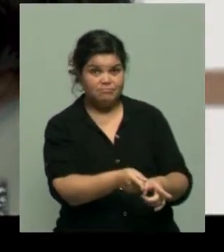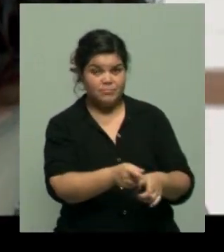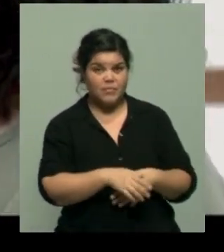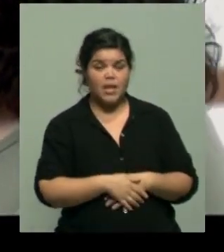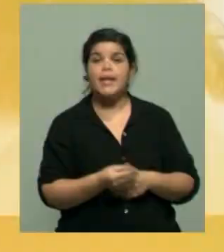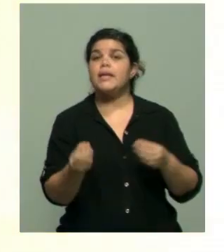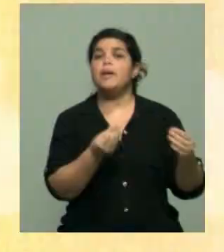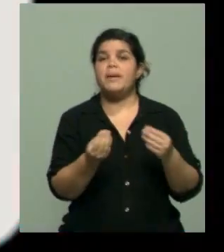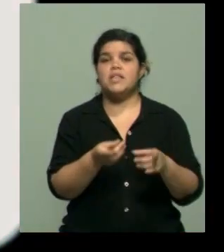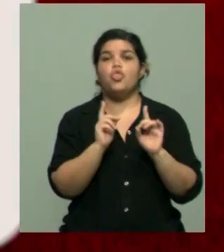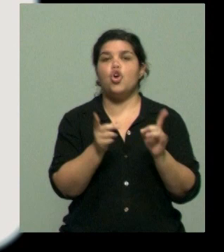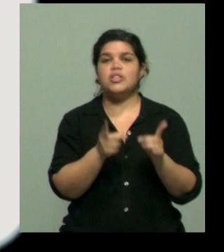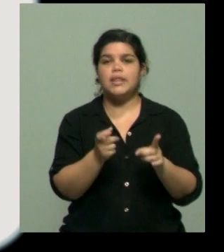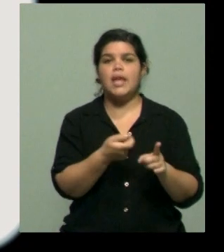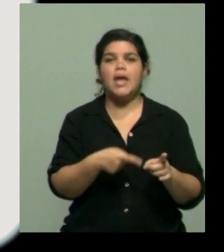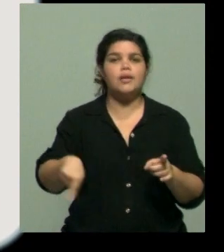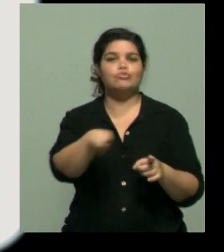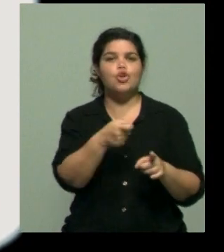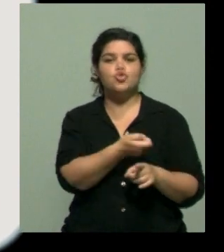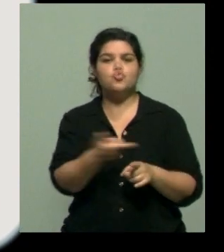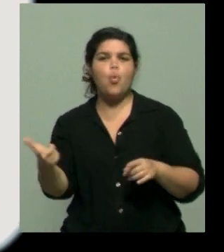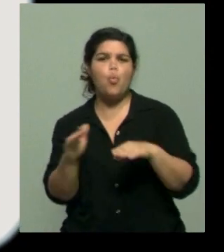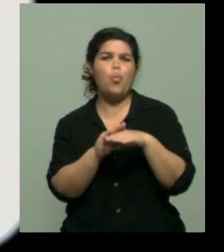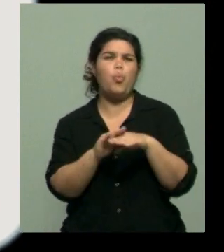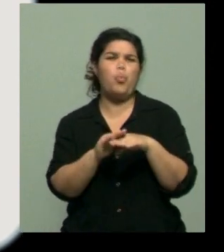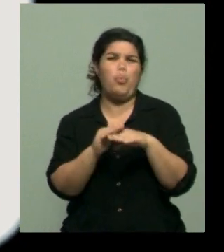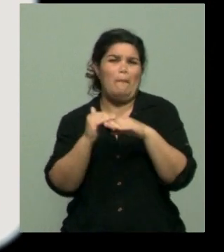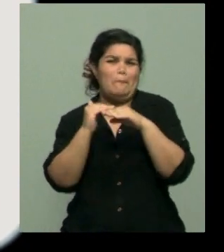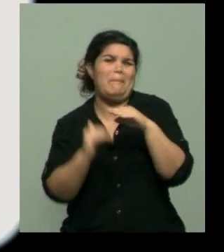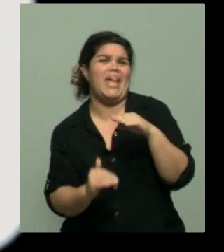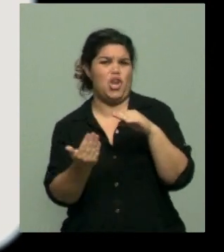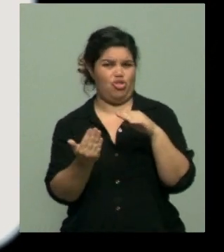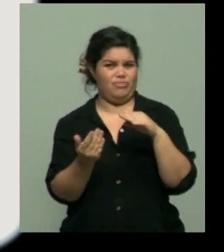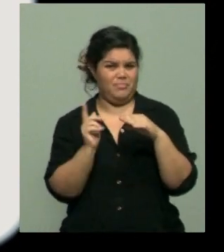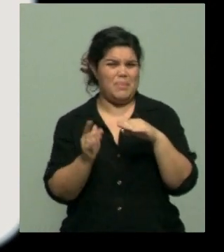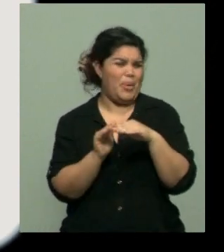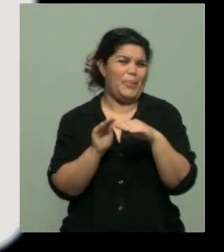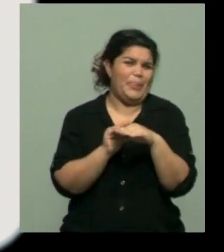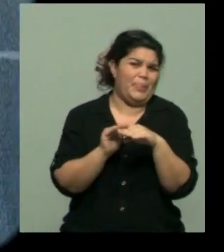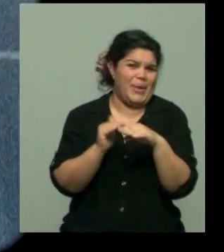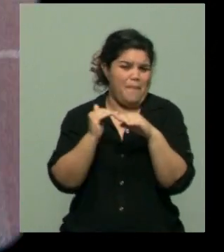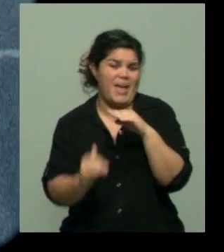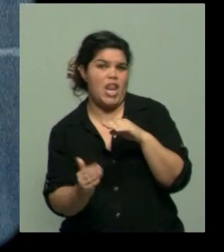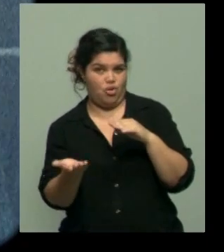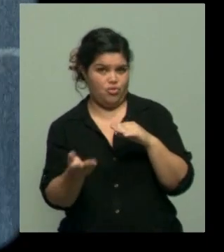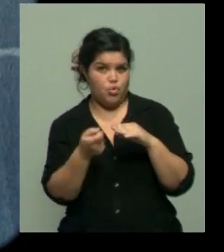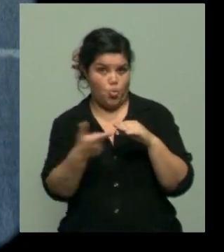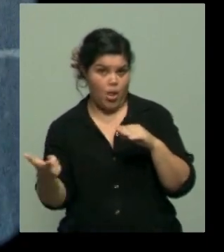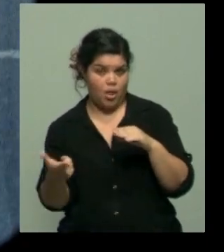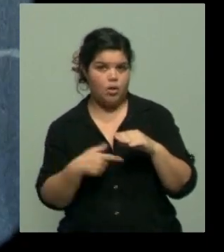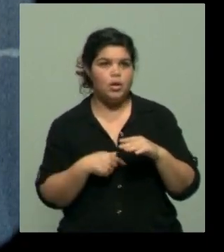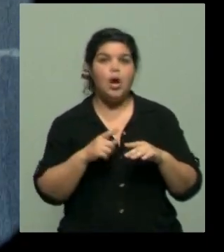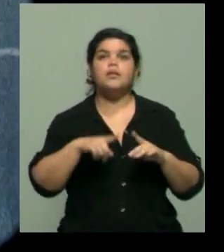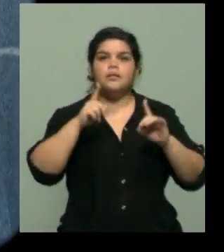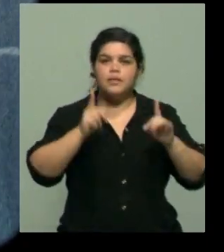un sueldo realmente por debajo o en el límite ahí de la línea de la pobreza o por debajo de ella, donde son